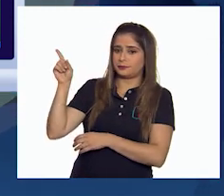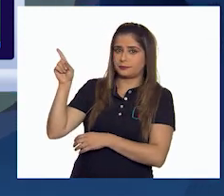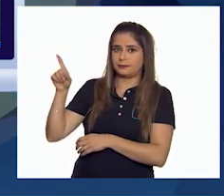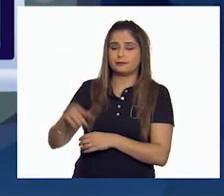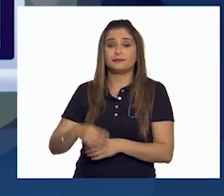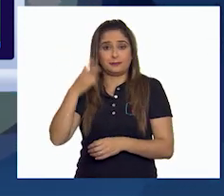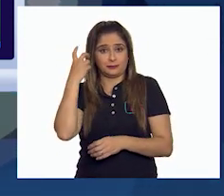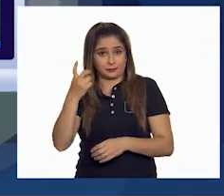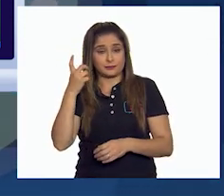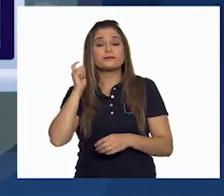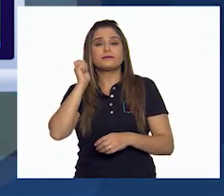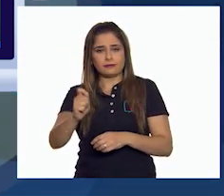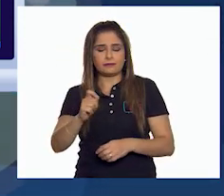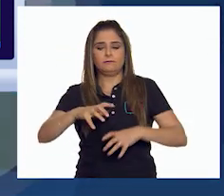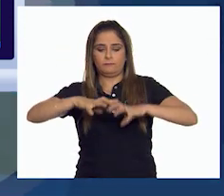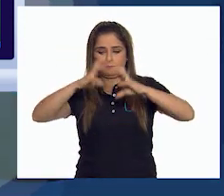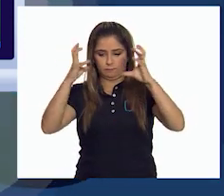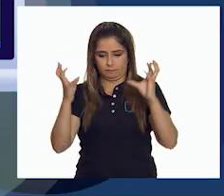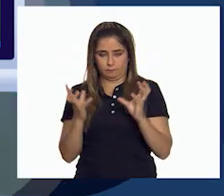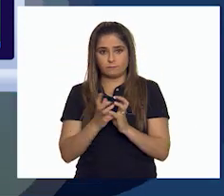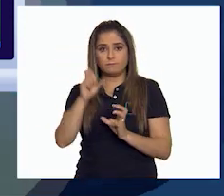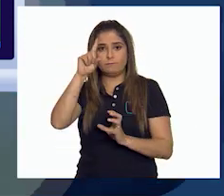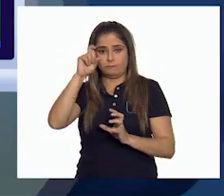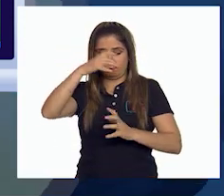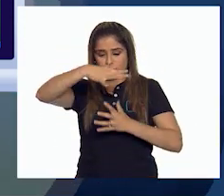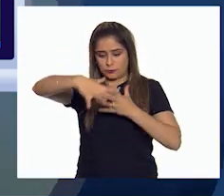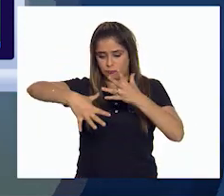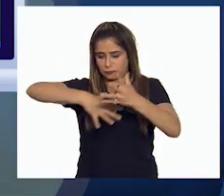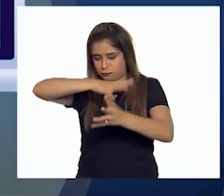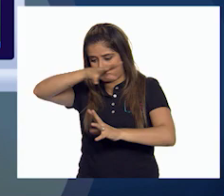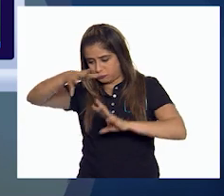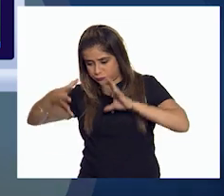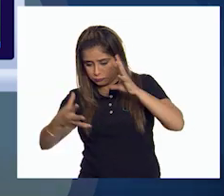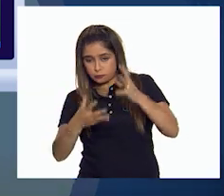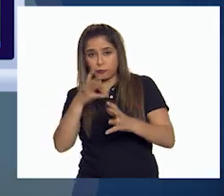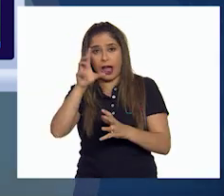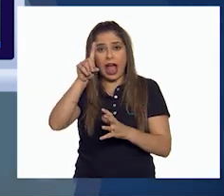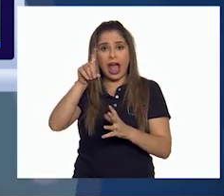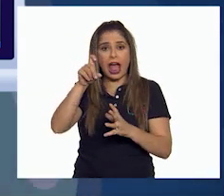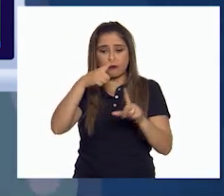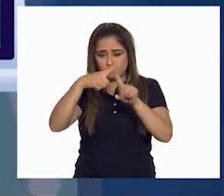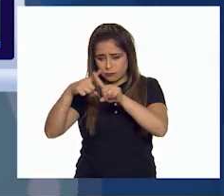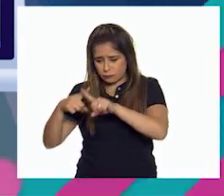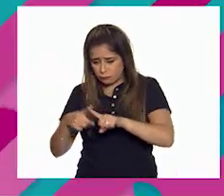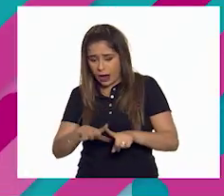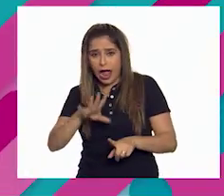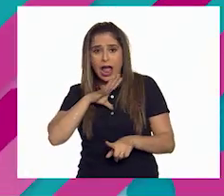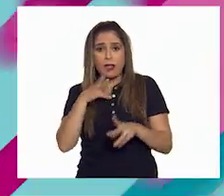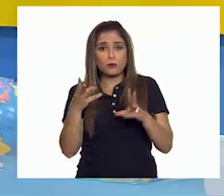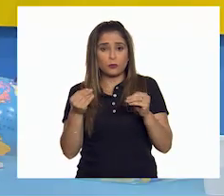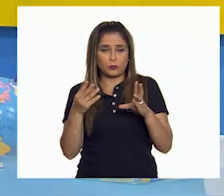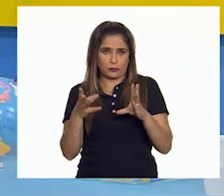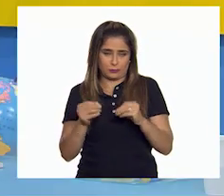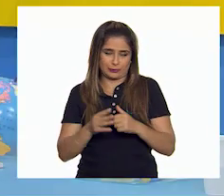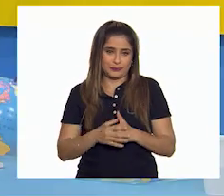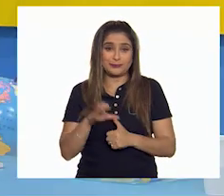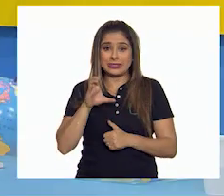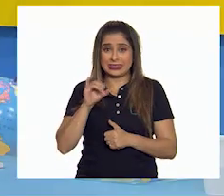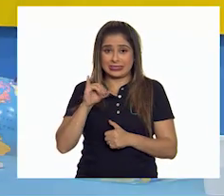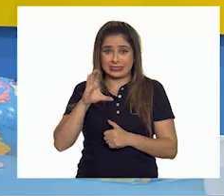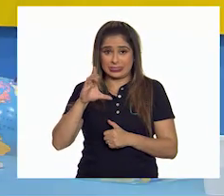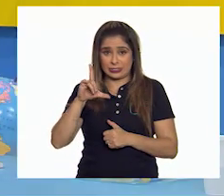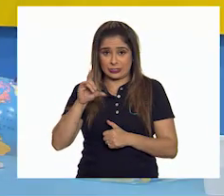agua circula a través de la Tierra y la atmósfera. Así es, Juan Carlos. El ciclo hidrológico o ciclo del